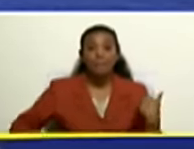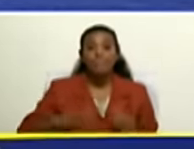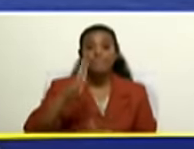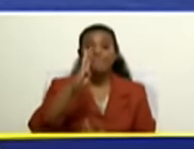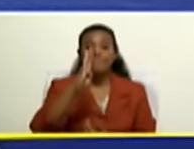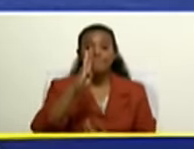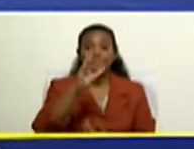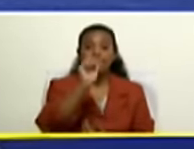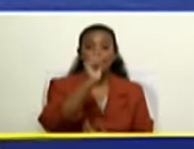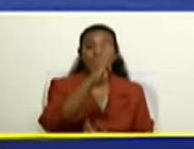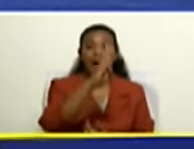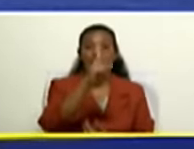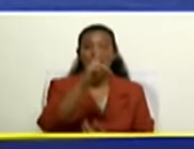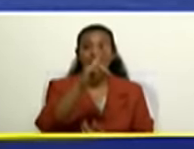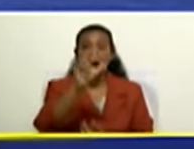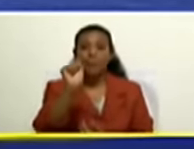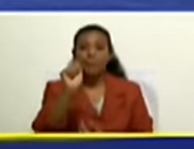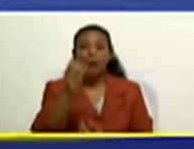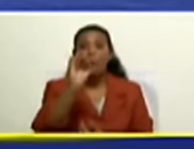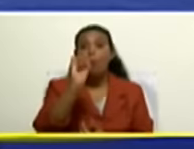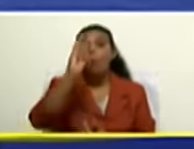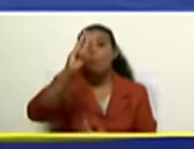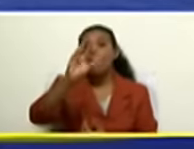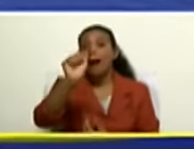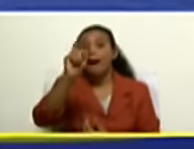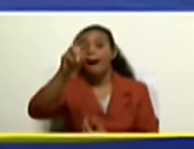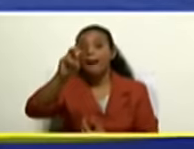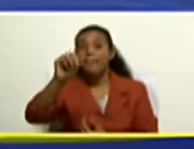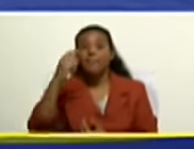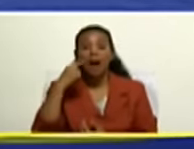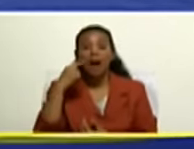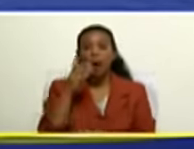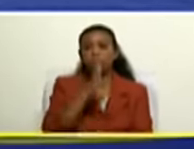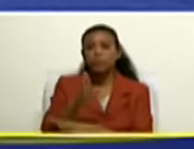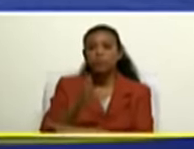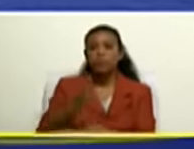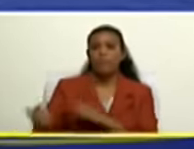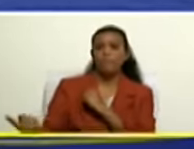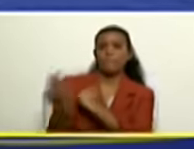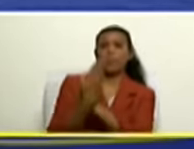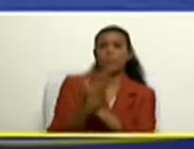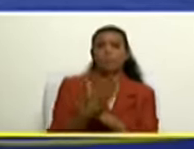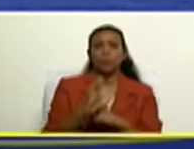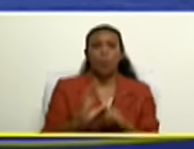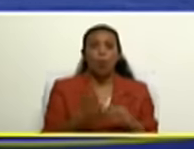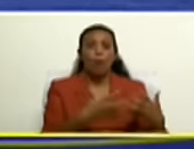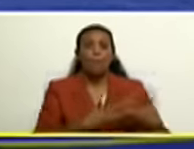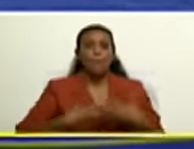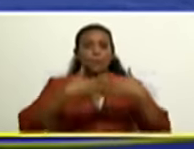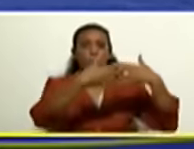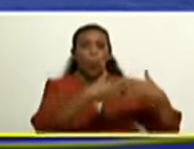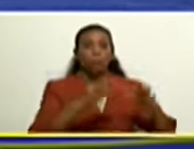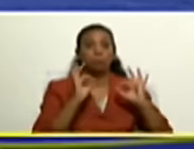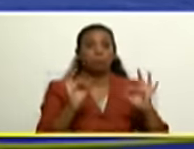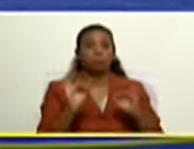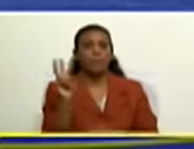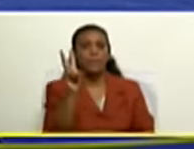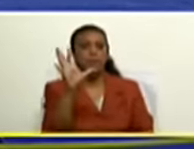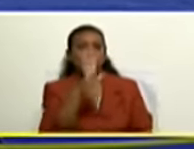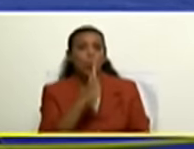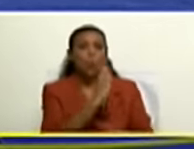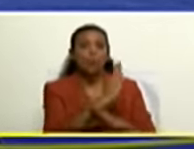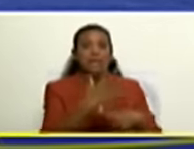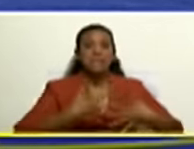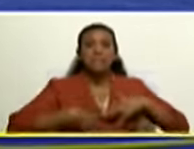Unidos, firmó un decreto infame declarando a Venezuela como una amenaza inusual y extraordinaria contra